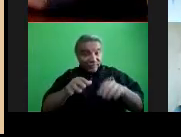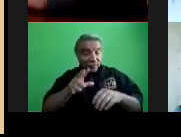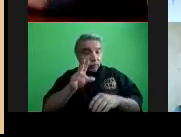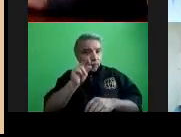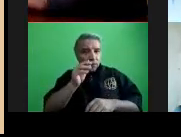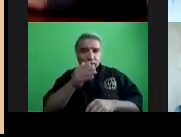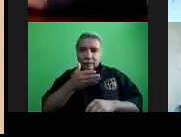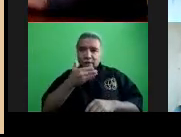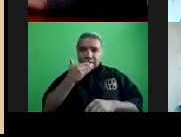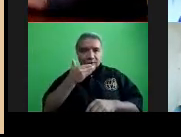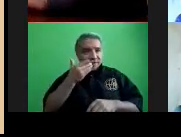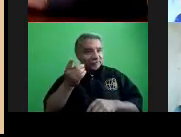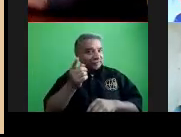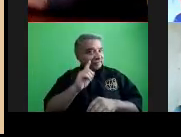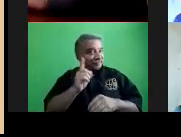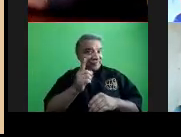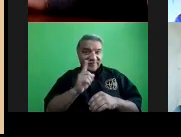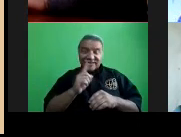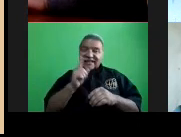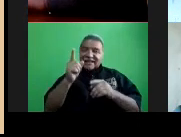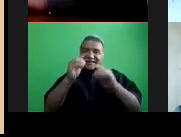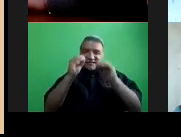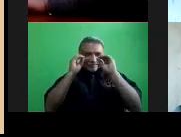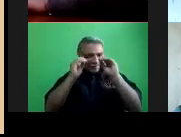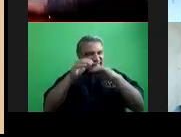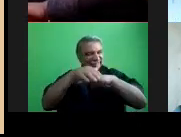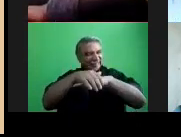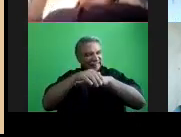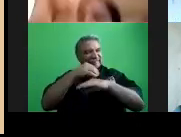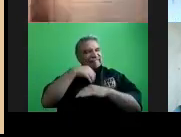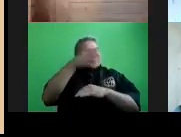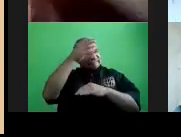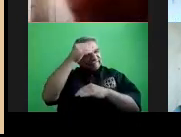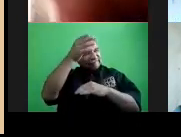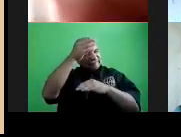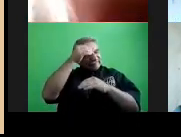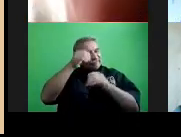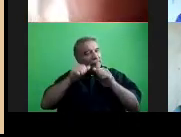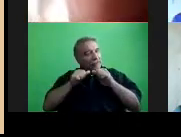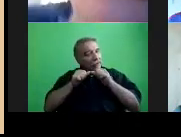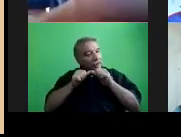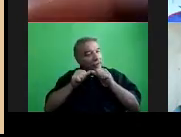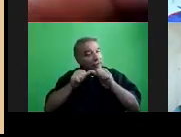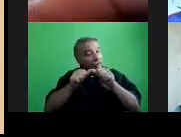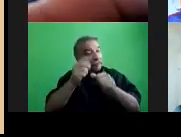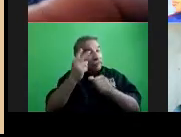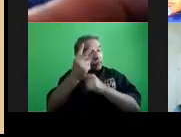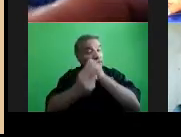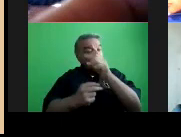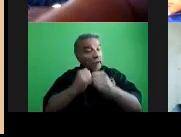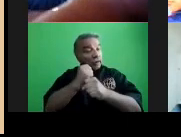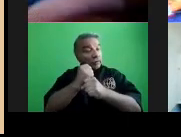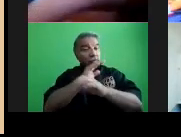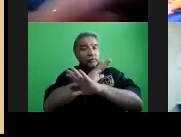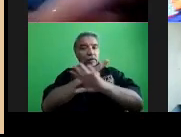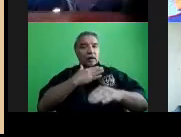Entonces fue a aprender computación, no fue fácil, dice. No, estaban enseñándole inglés y él